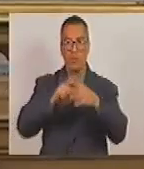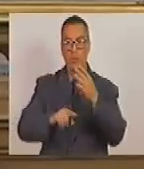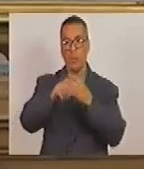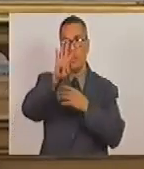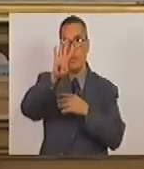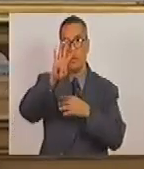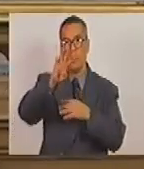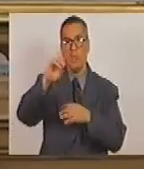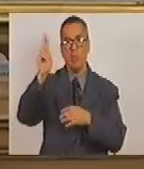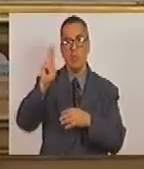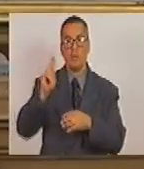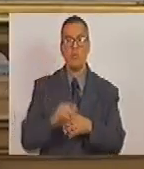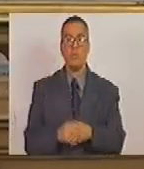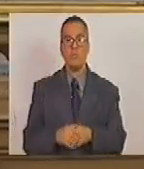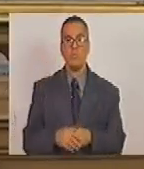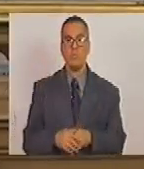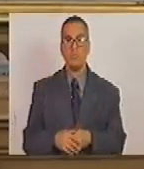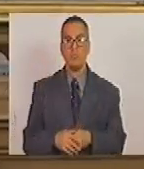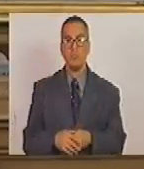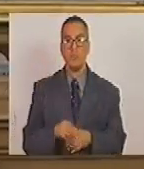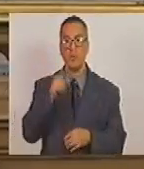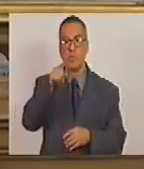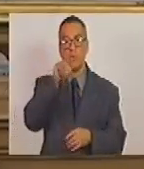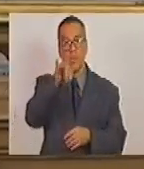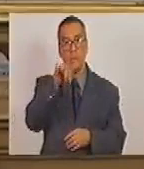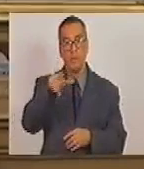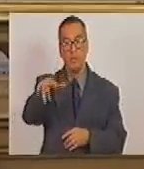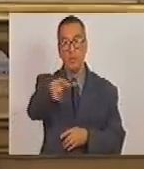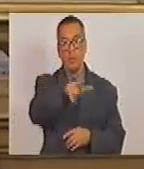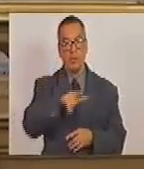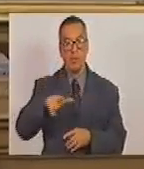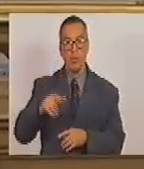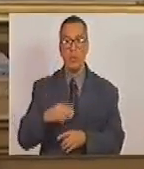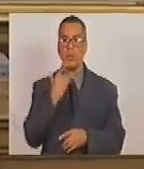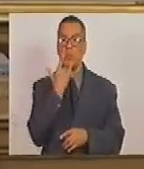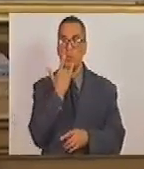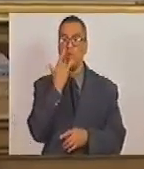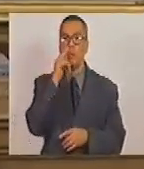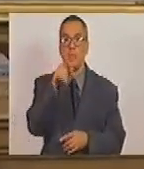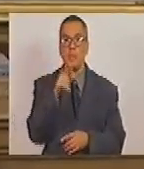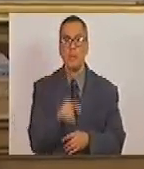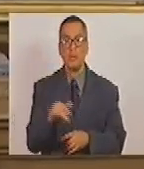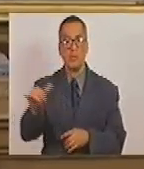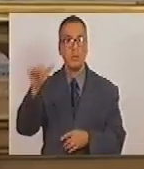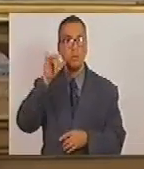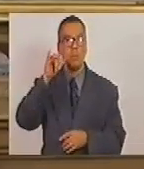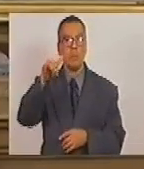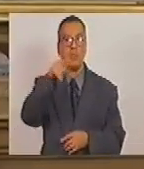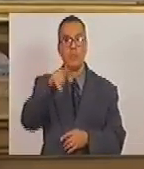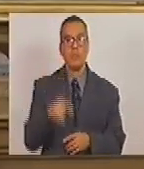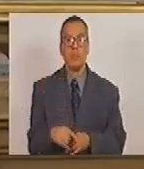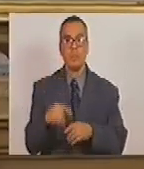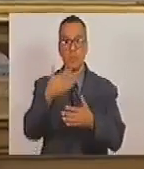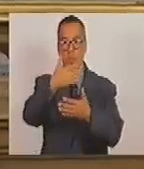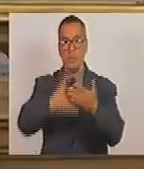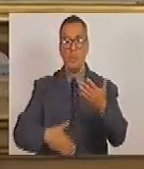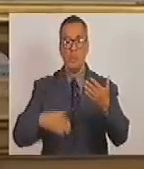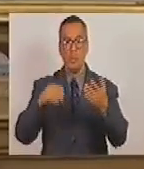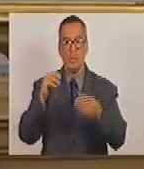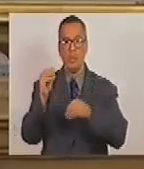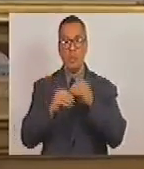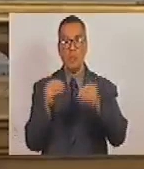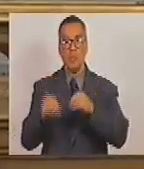República, el que en este mismo recinto con valentía denunciaba el expediente macabro